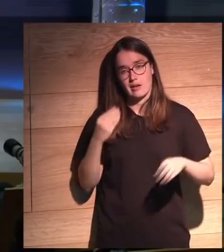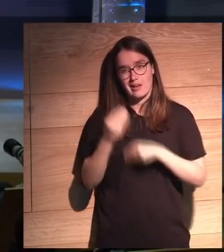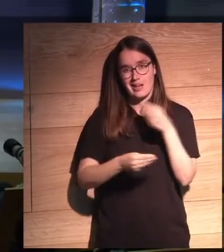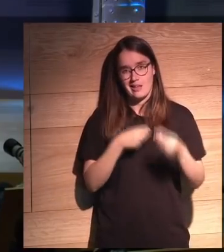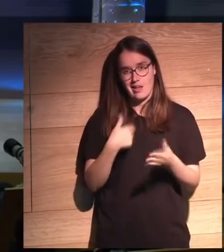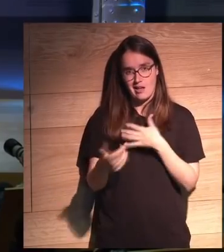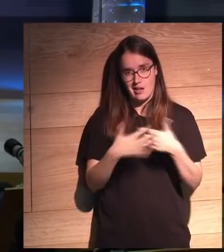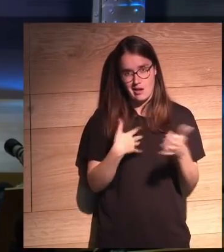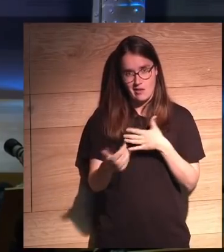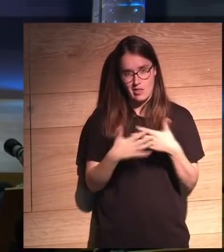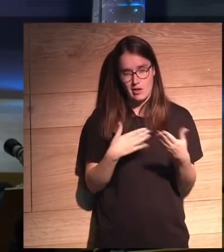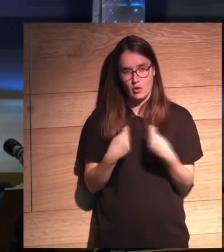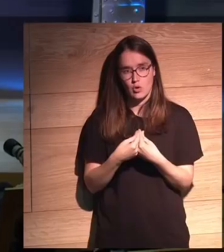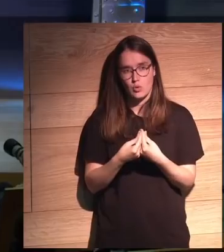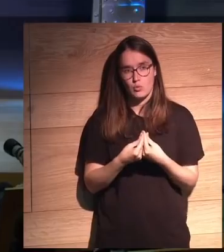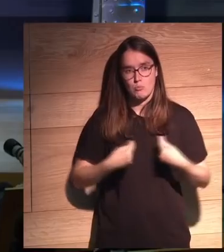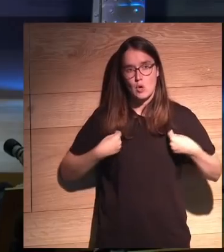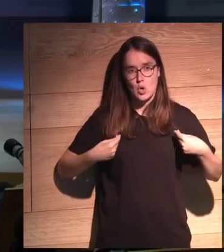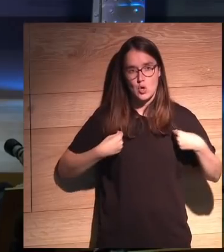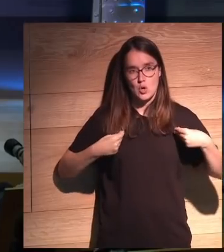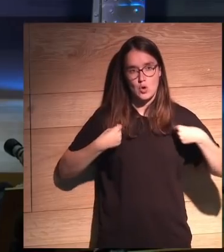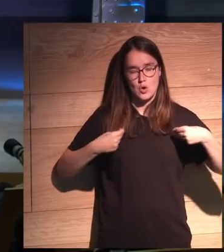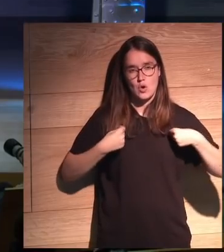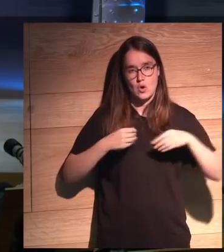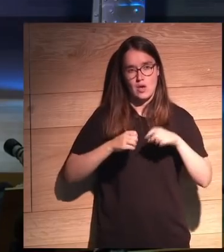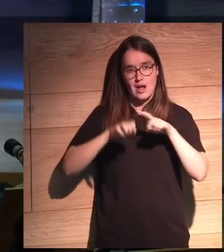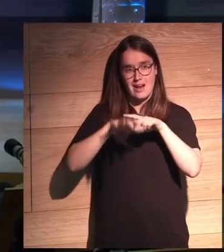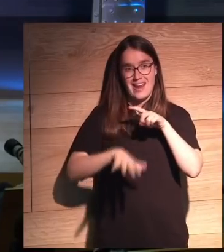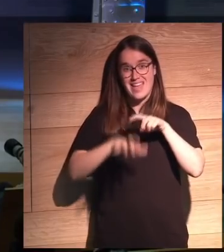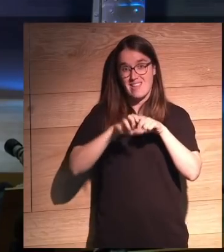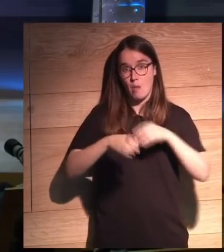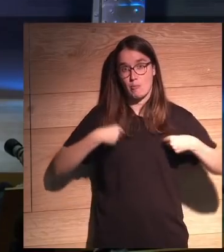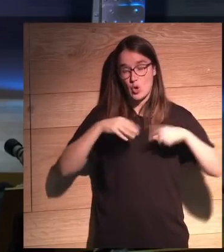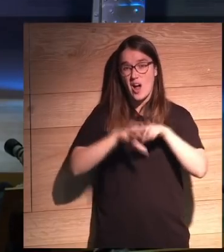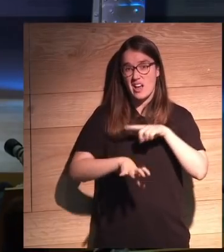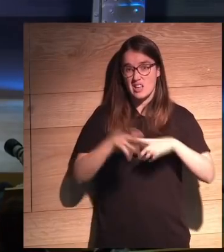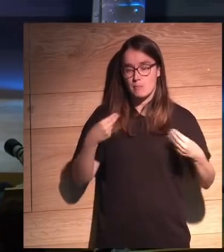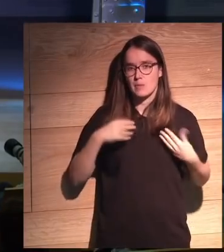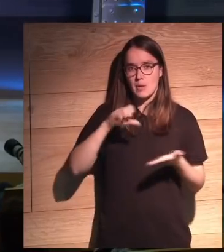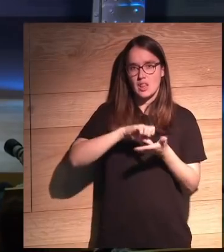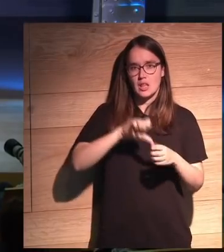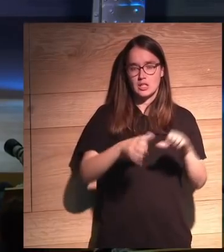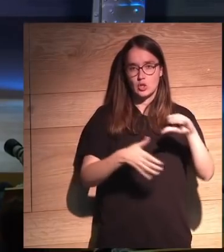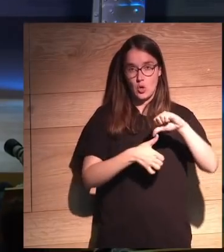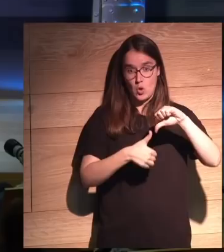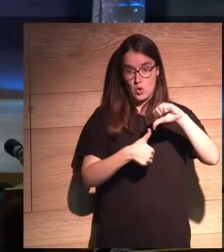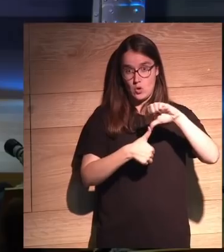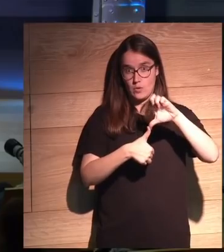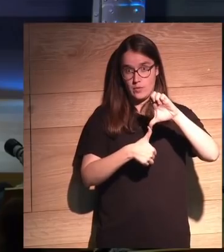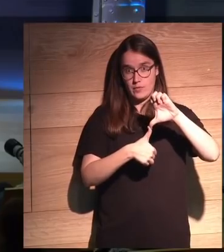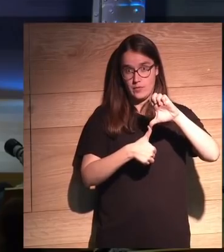ya hace con un mono araña, los monos arañas que viven en Centroamérica y que vivían